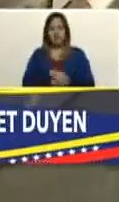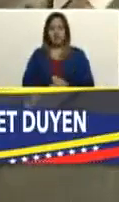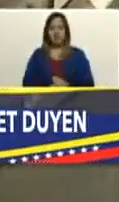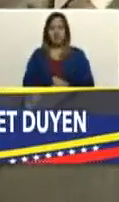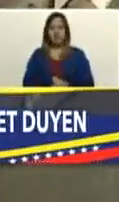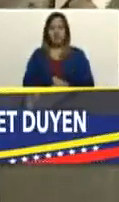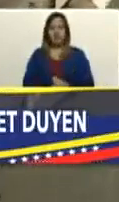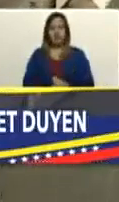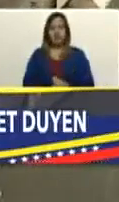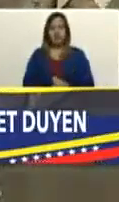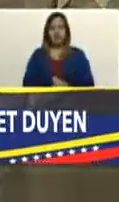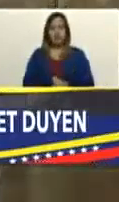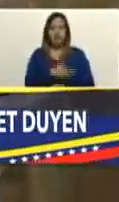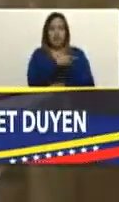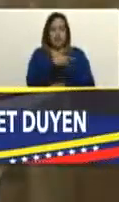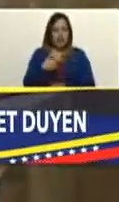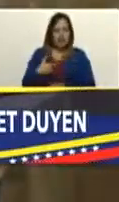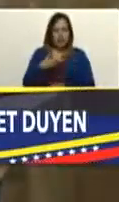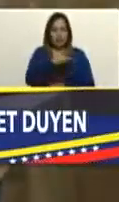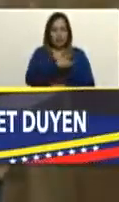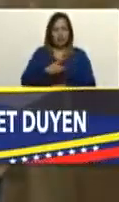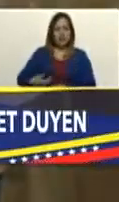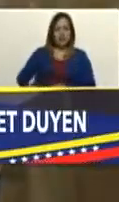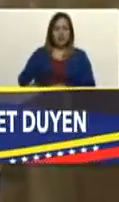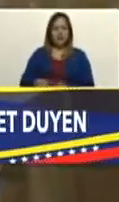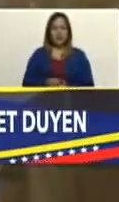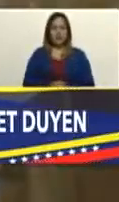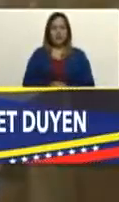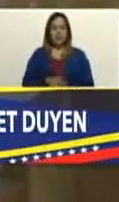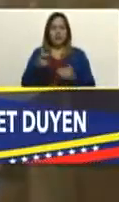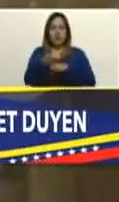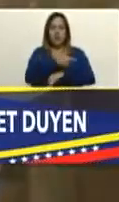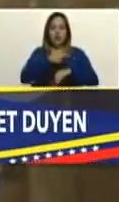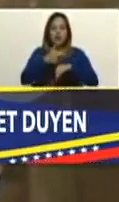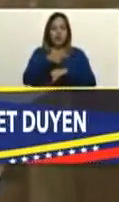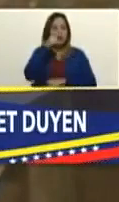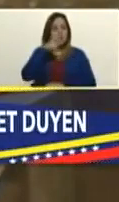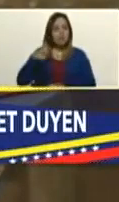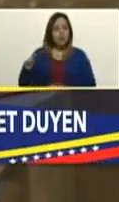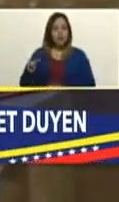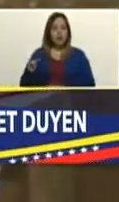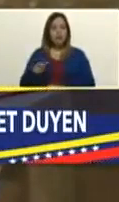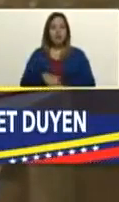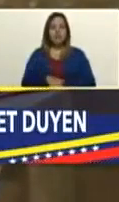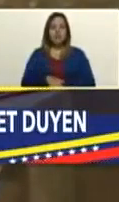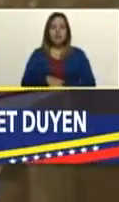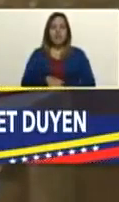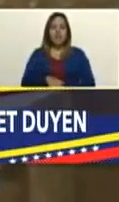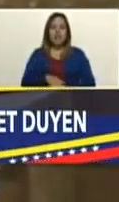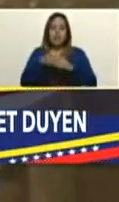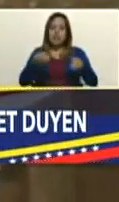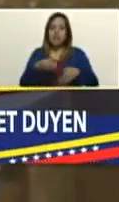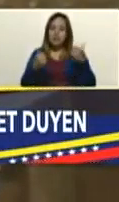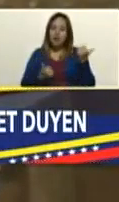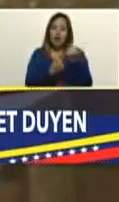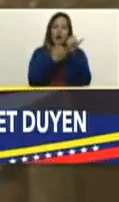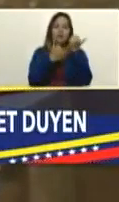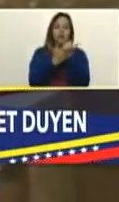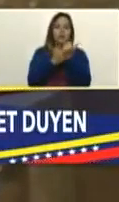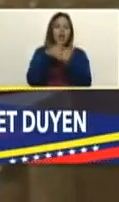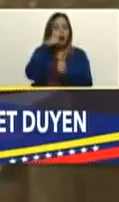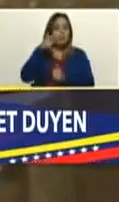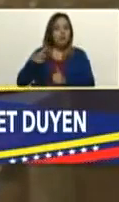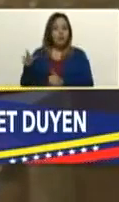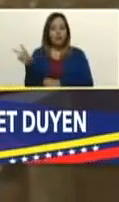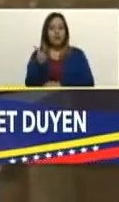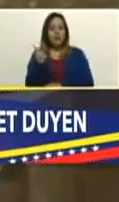Querido Excelencia Presidente, el gobierno y pueblo de Vietnam siempre apoyan al gobierno y pueblo de Venezuela